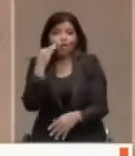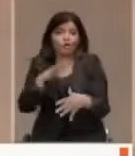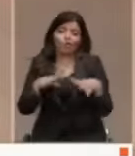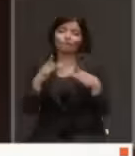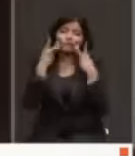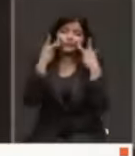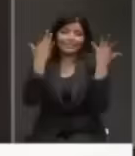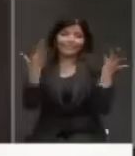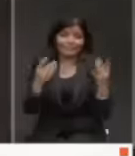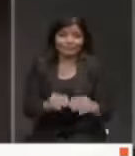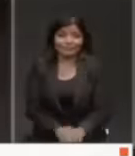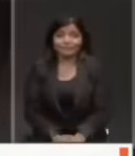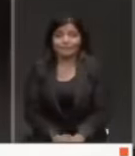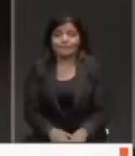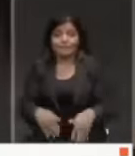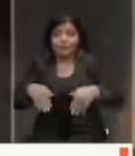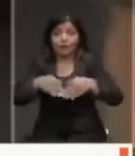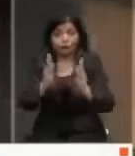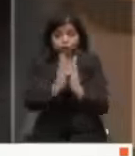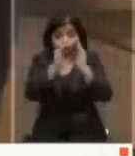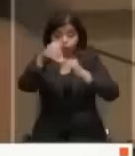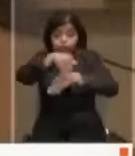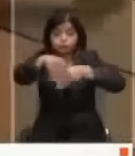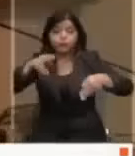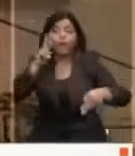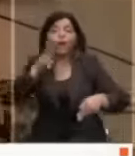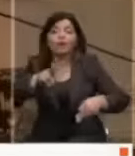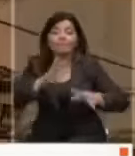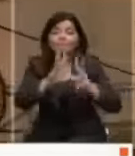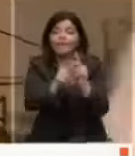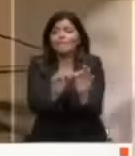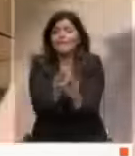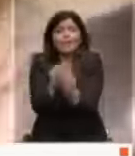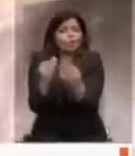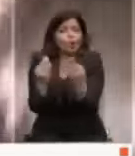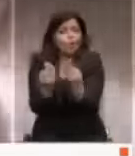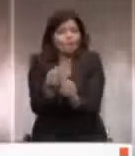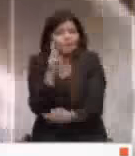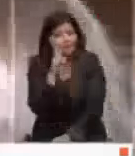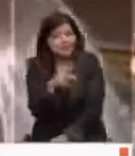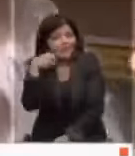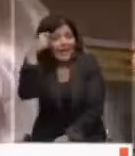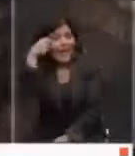contentos balcones ocupados familias completas registrando